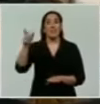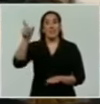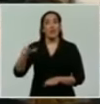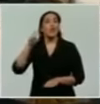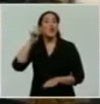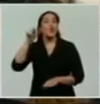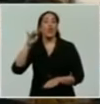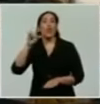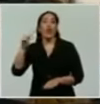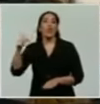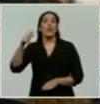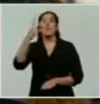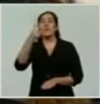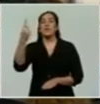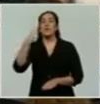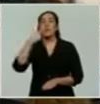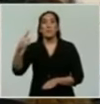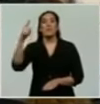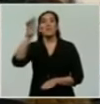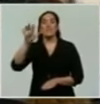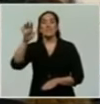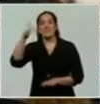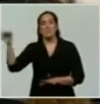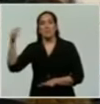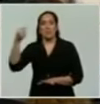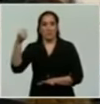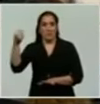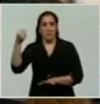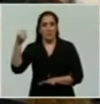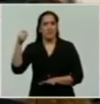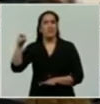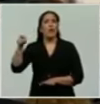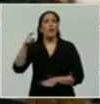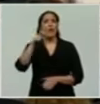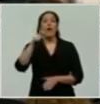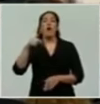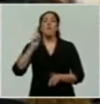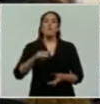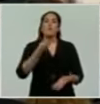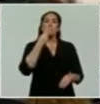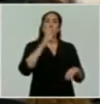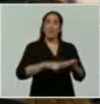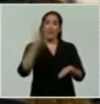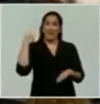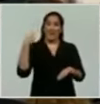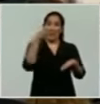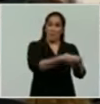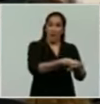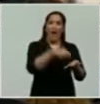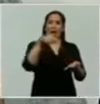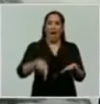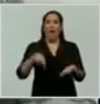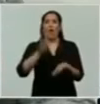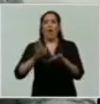cobró 21.615 pesos en concepto de devolución de retenciones. Yo